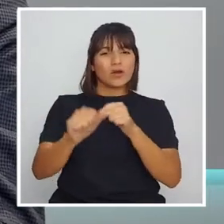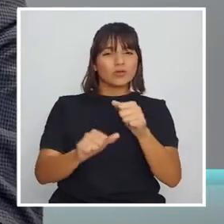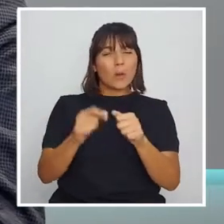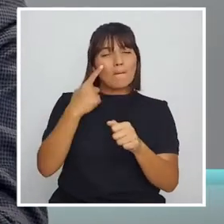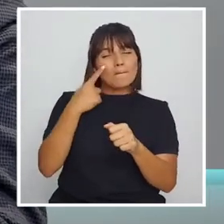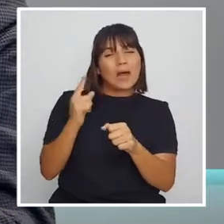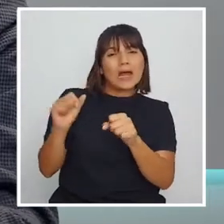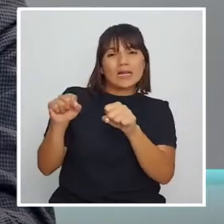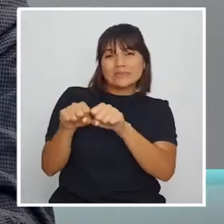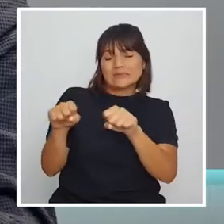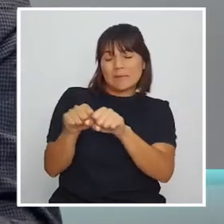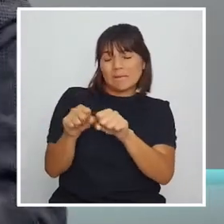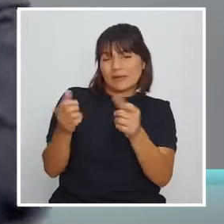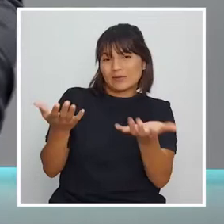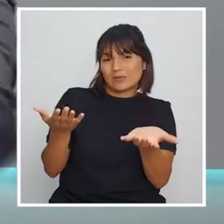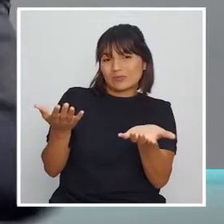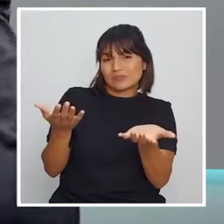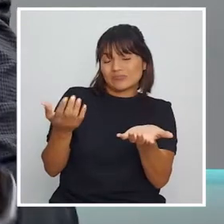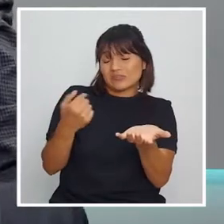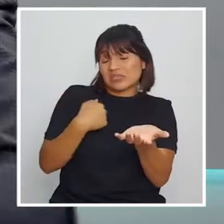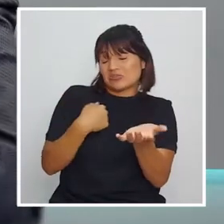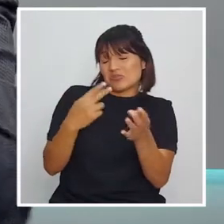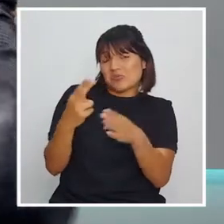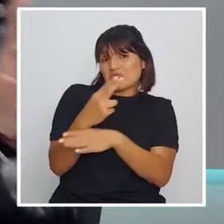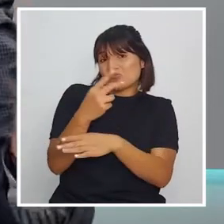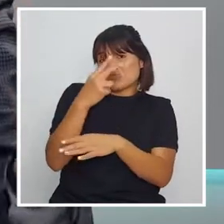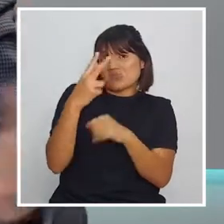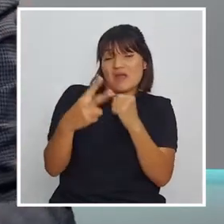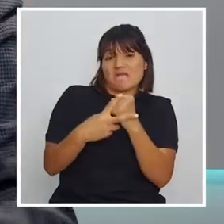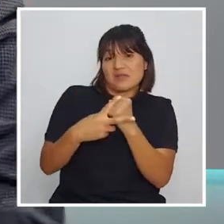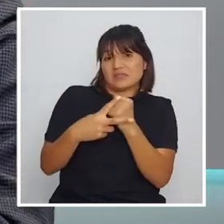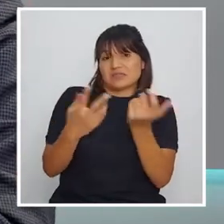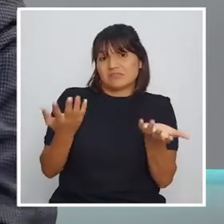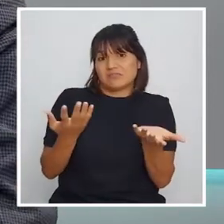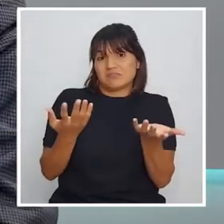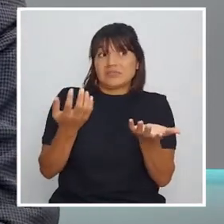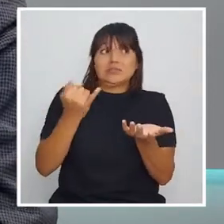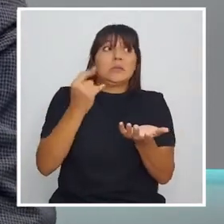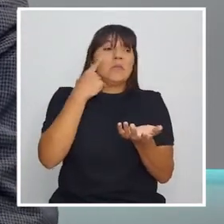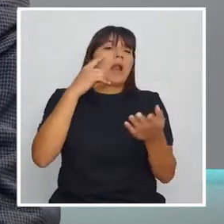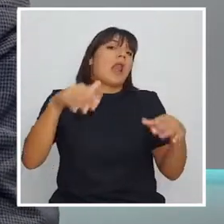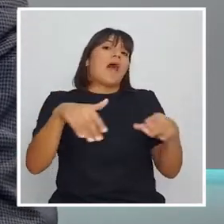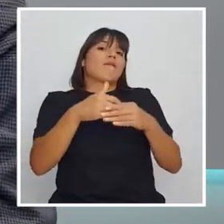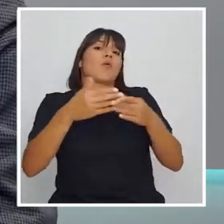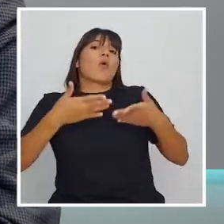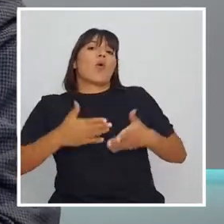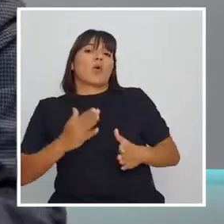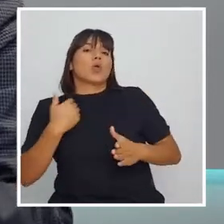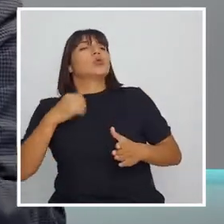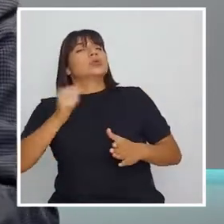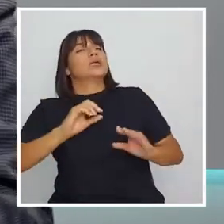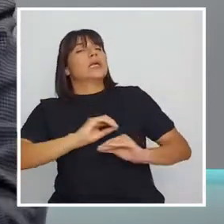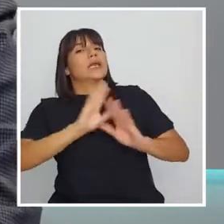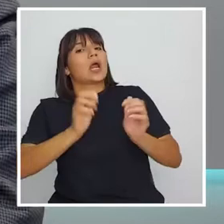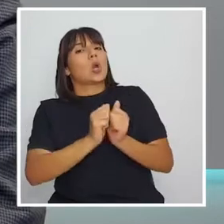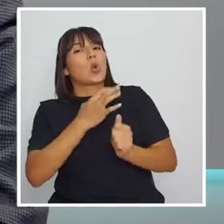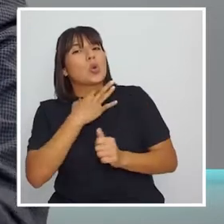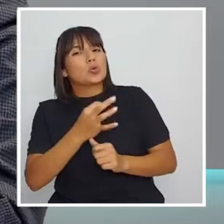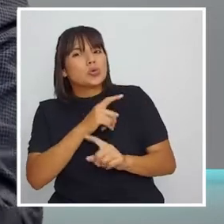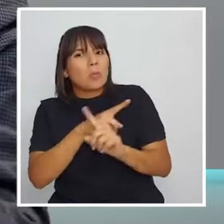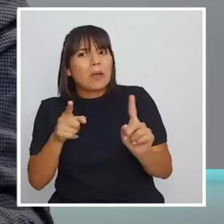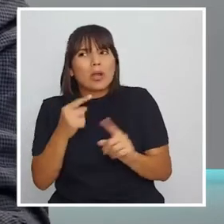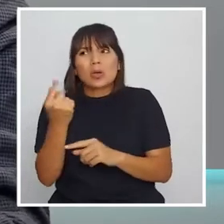voy a lucir una vez. Vamos, si es para la boda de mi hijo, a lo mejor sí, con todo gusto. Pero solo para, permítame el